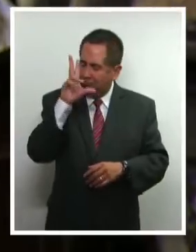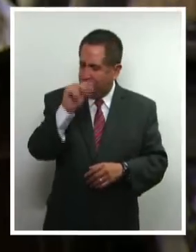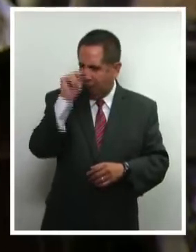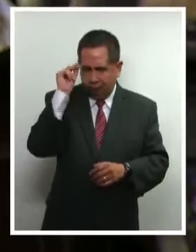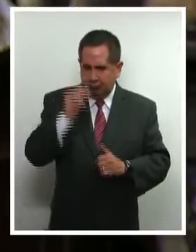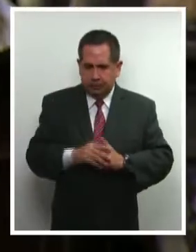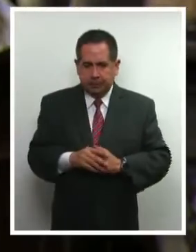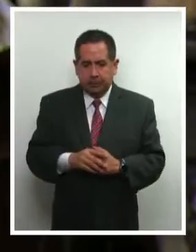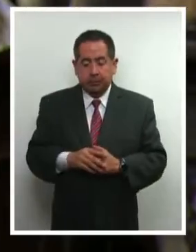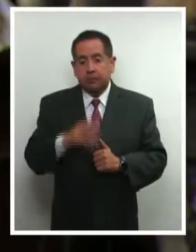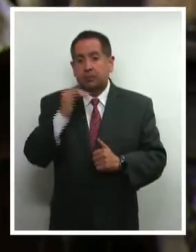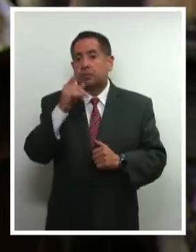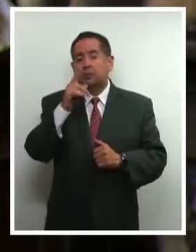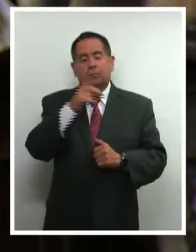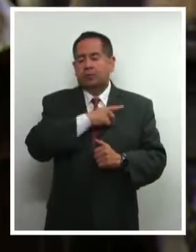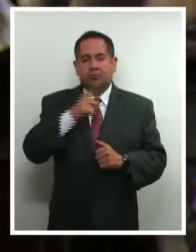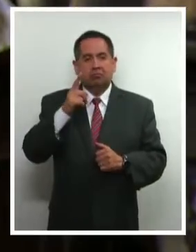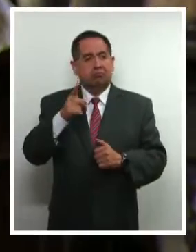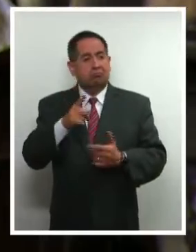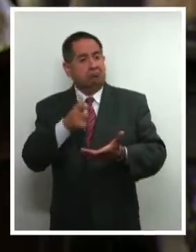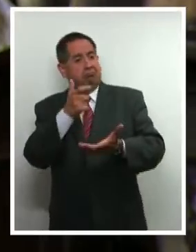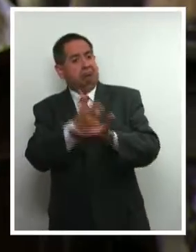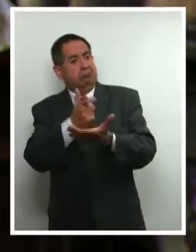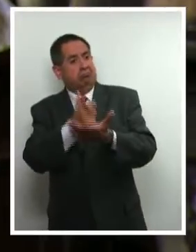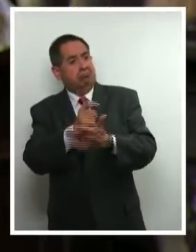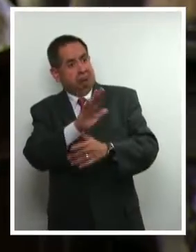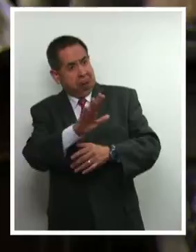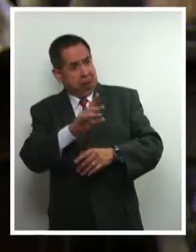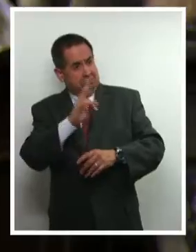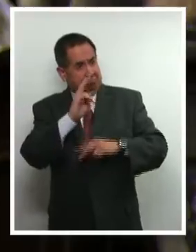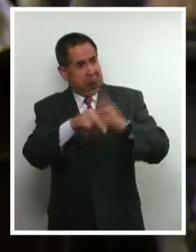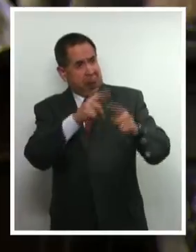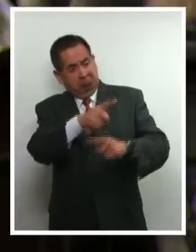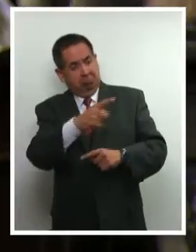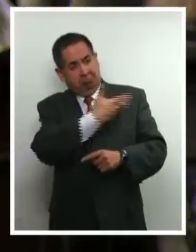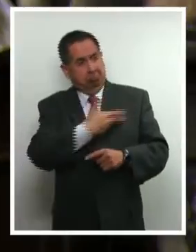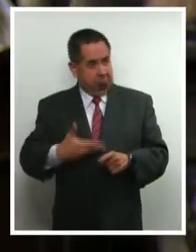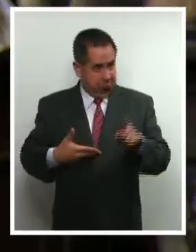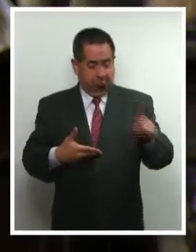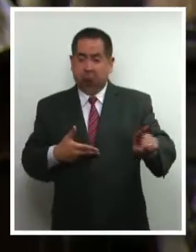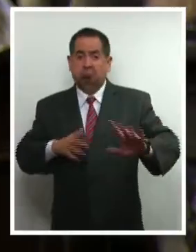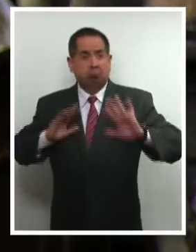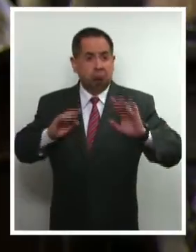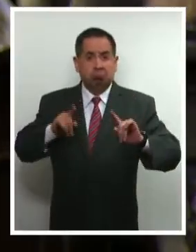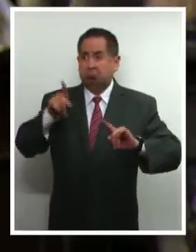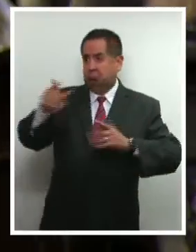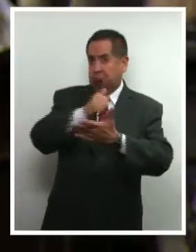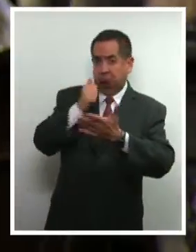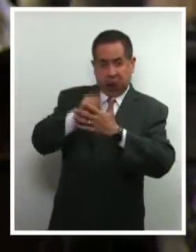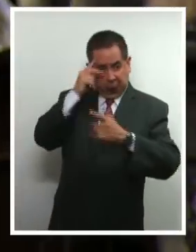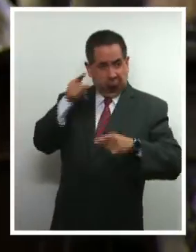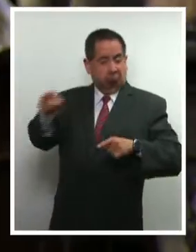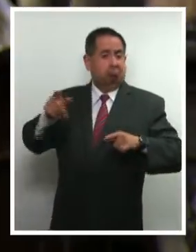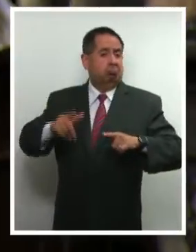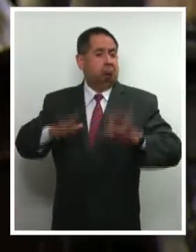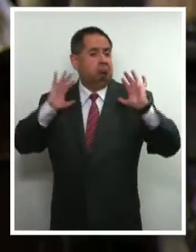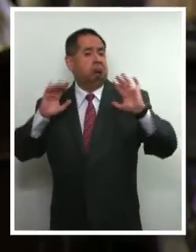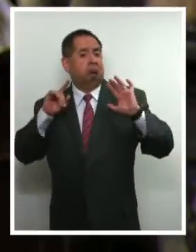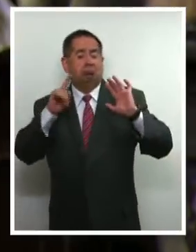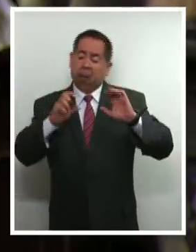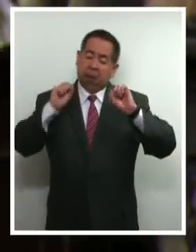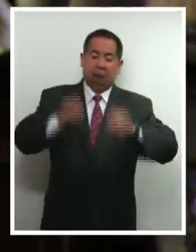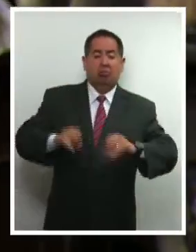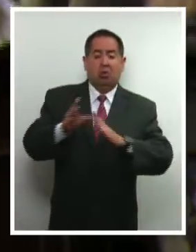menos que amenacen al presidente y amenacen a la Ciudad de México con que se quede